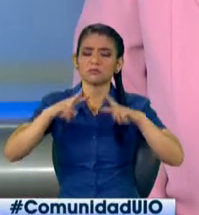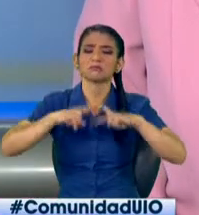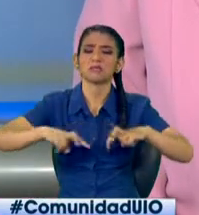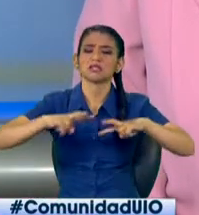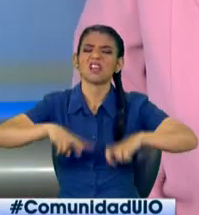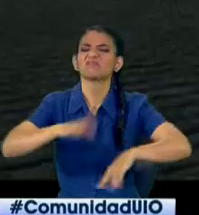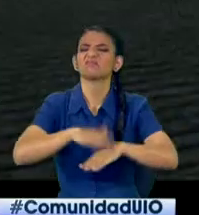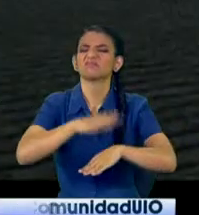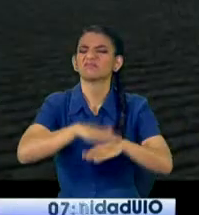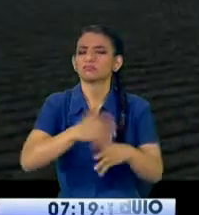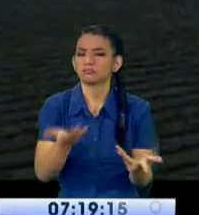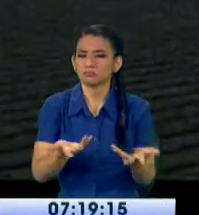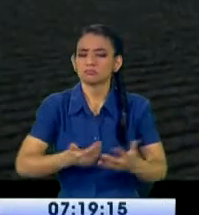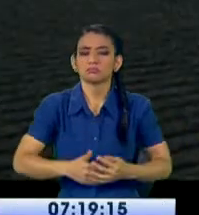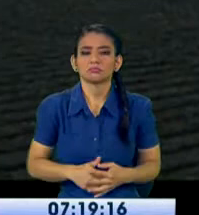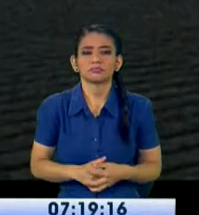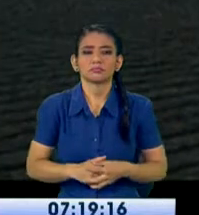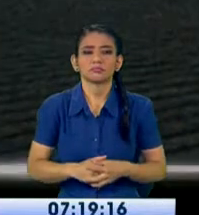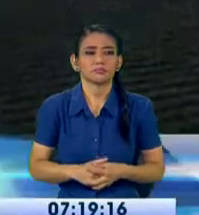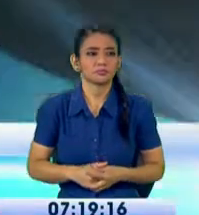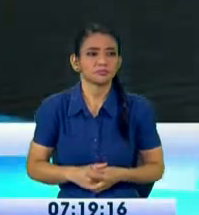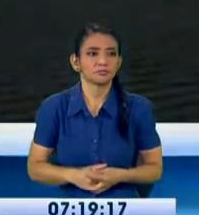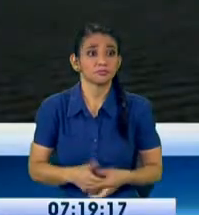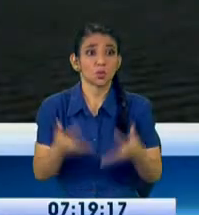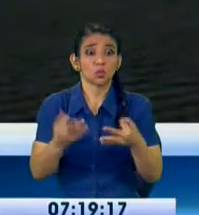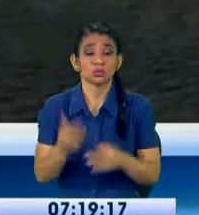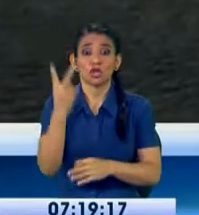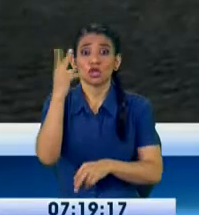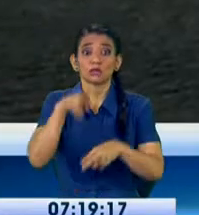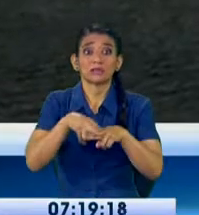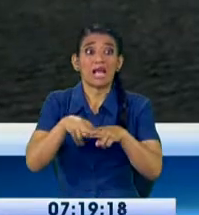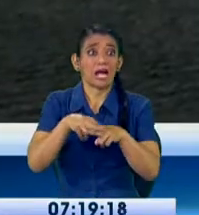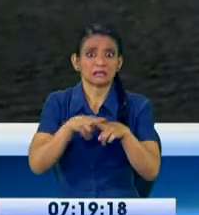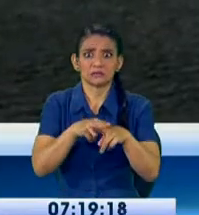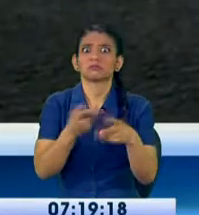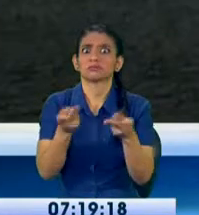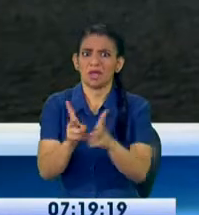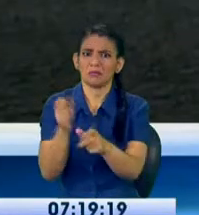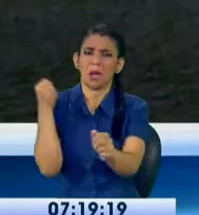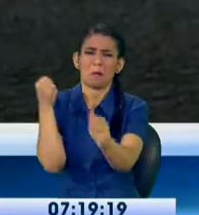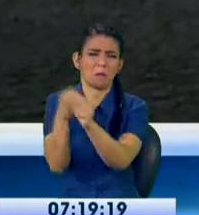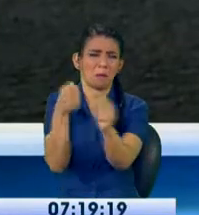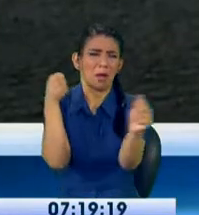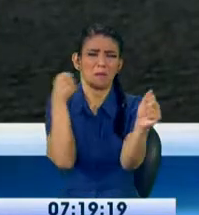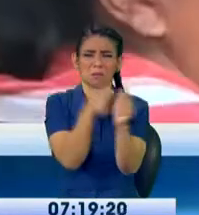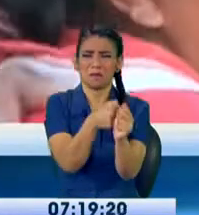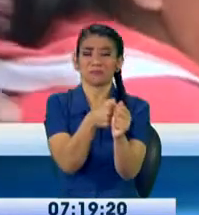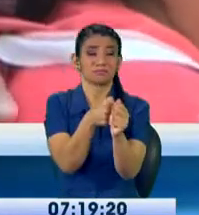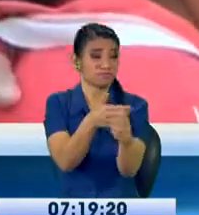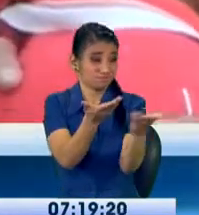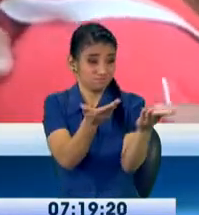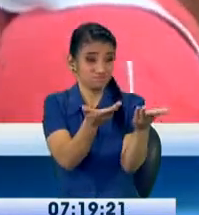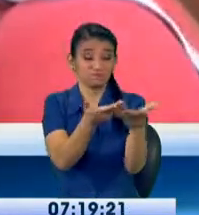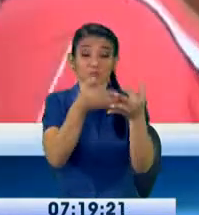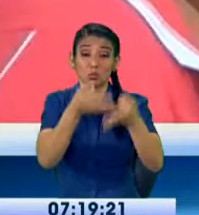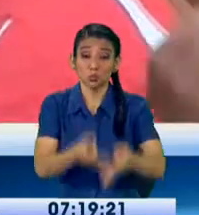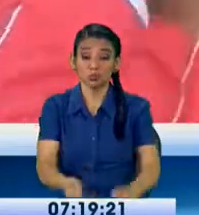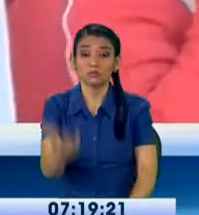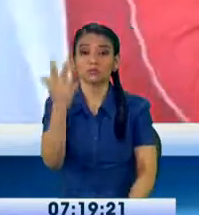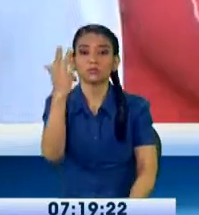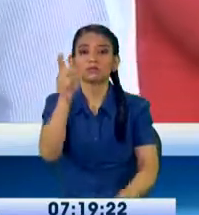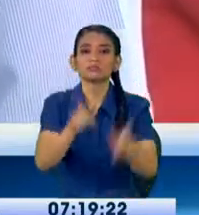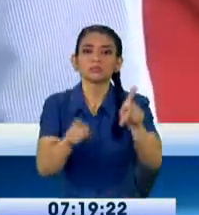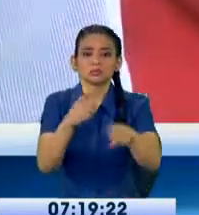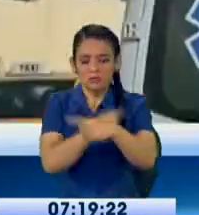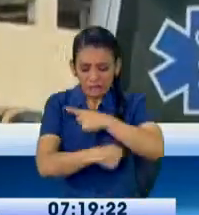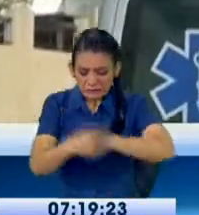accidente. Así es como quedaron estos dos taxis involucrados en un aparatoso accidente de tránsito que dejó como saldo a tres